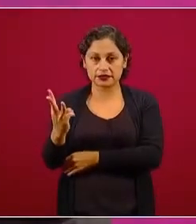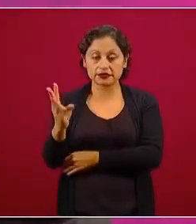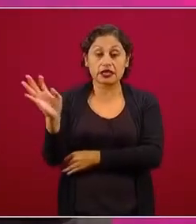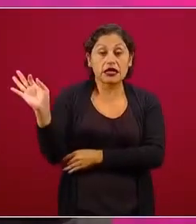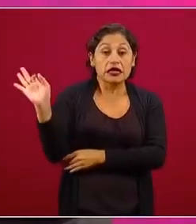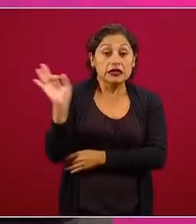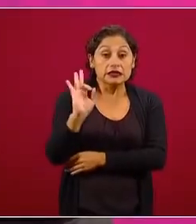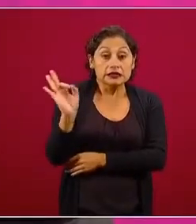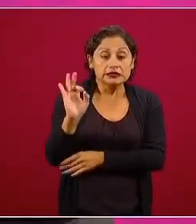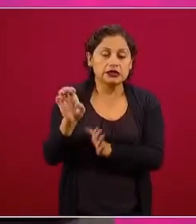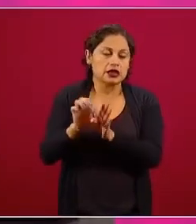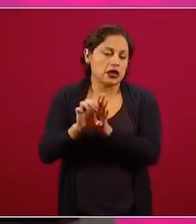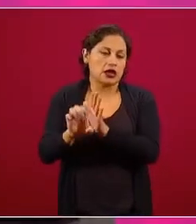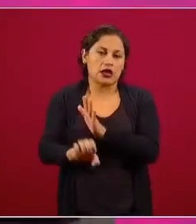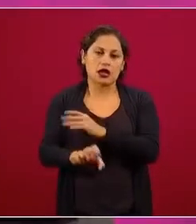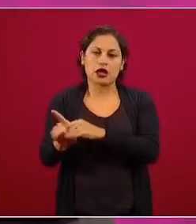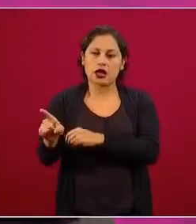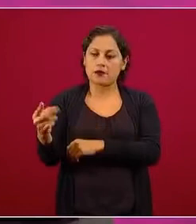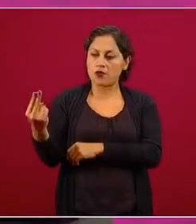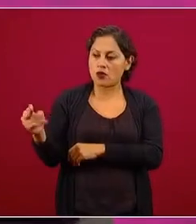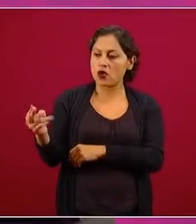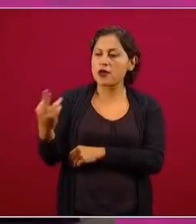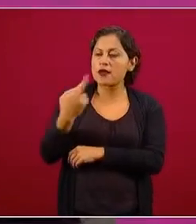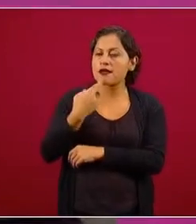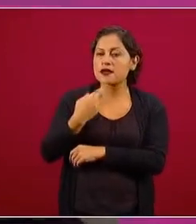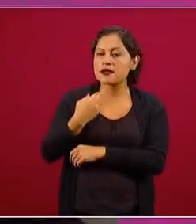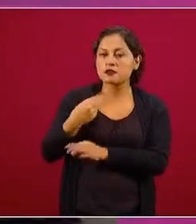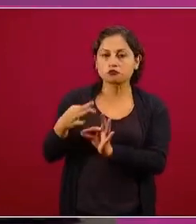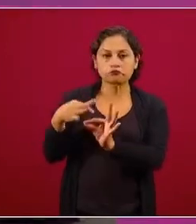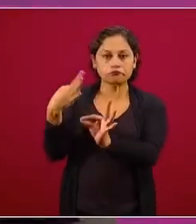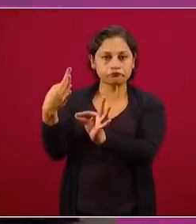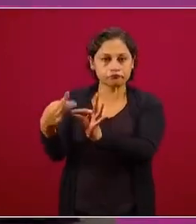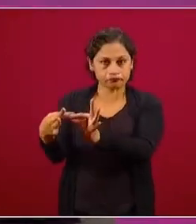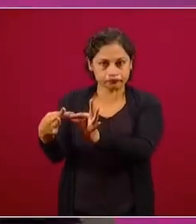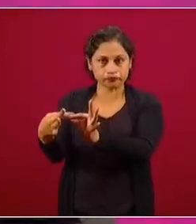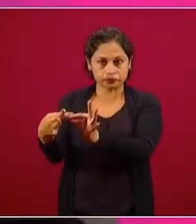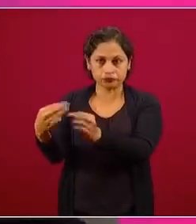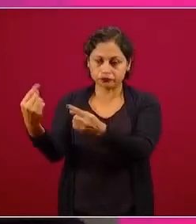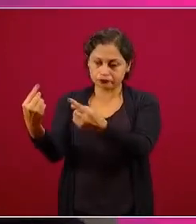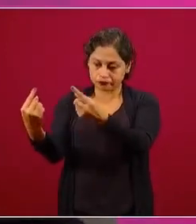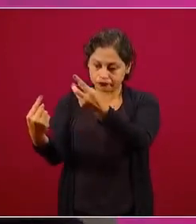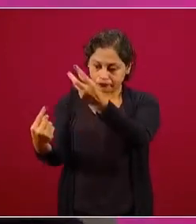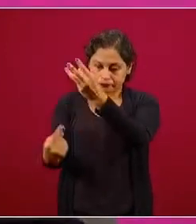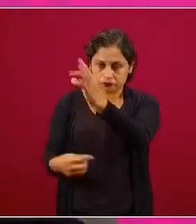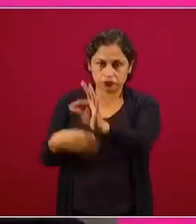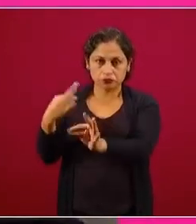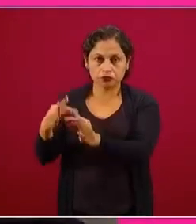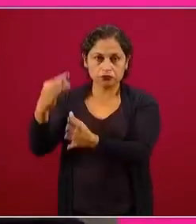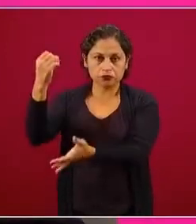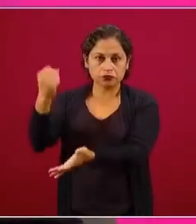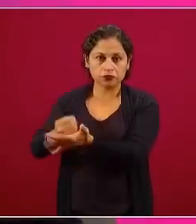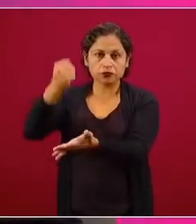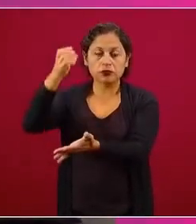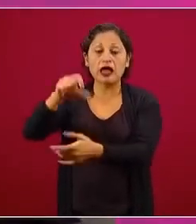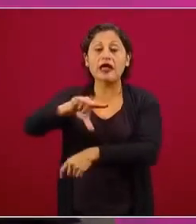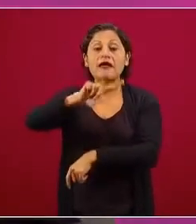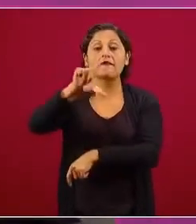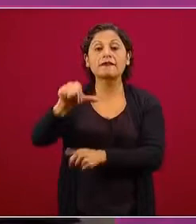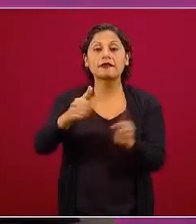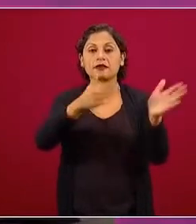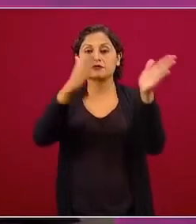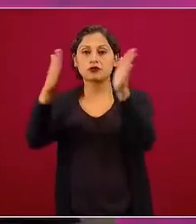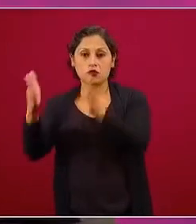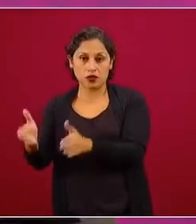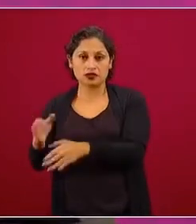se comprueba que fue exitosa y que cumplen con todos los criterios correspondientes, vendrá lógicamente una fase de